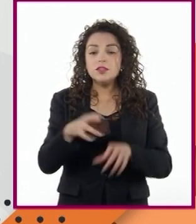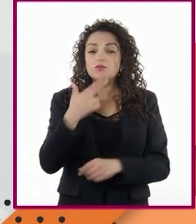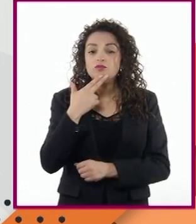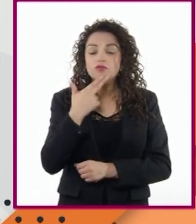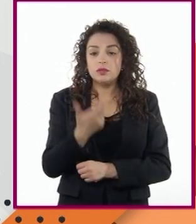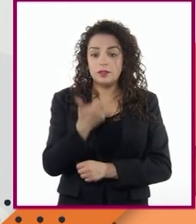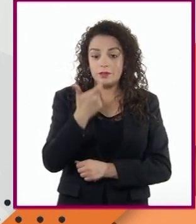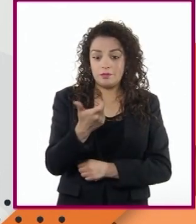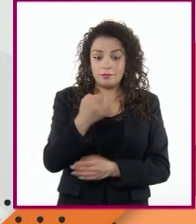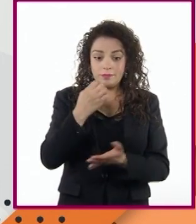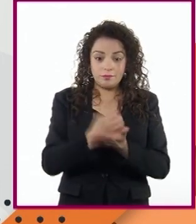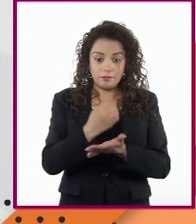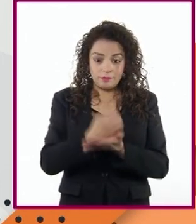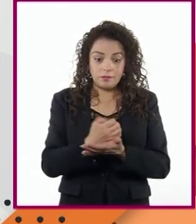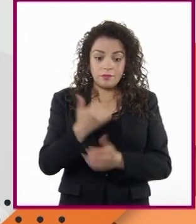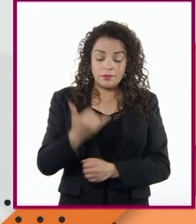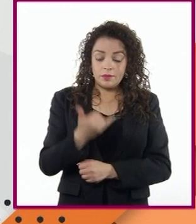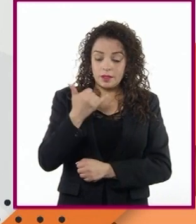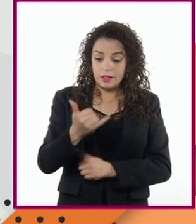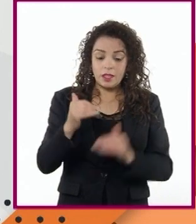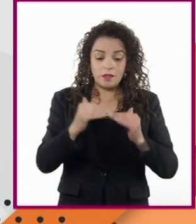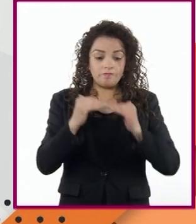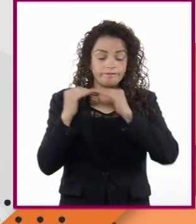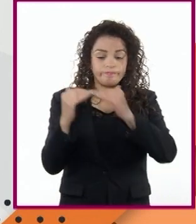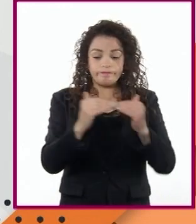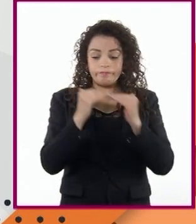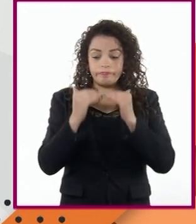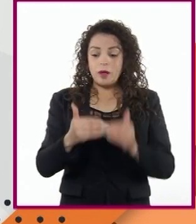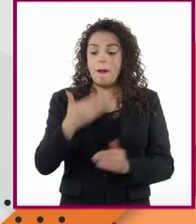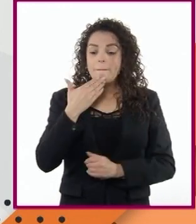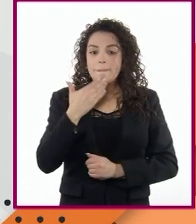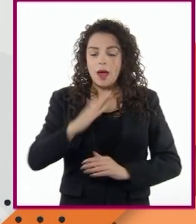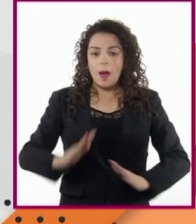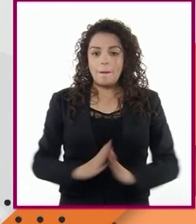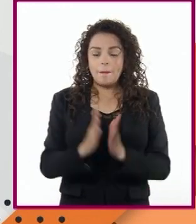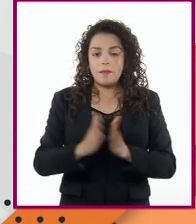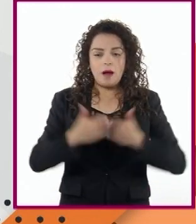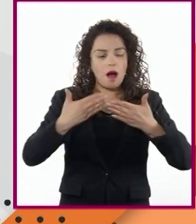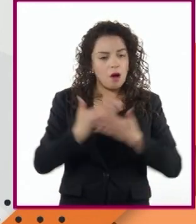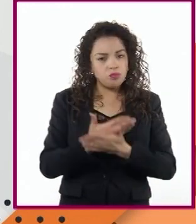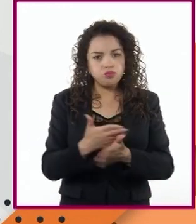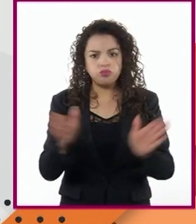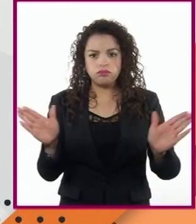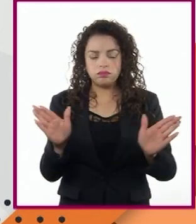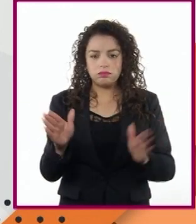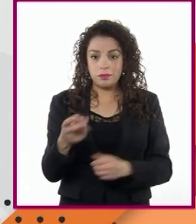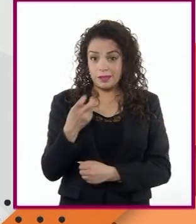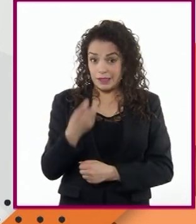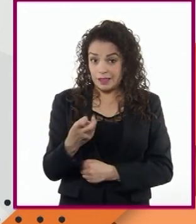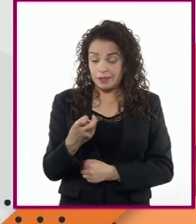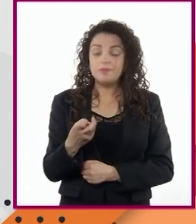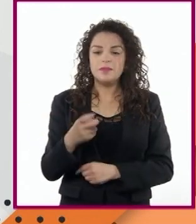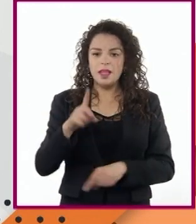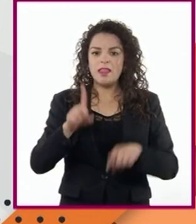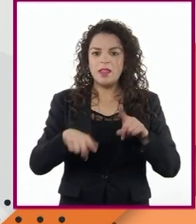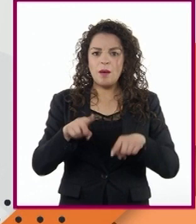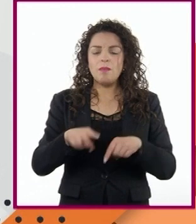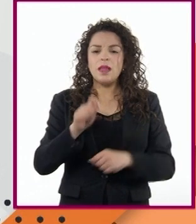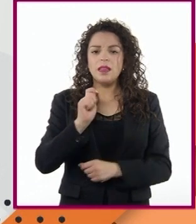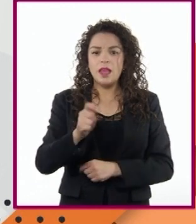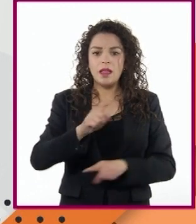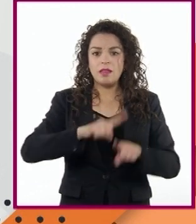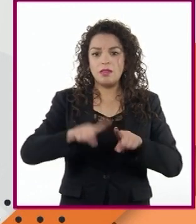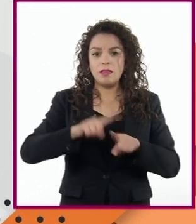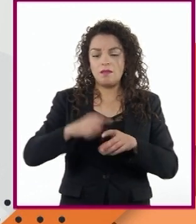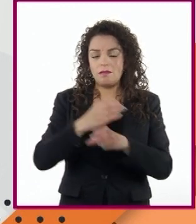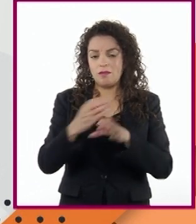economía, así como la consolidación de una democracia abierta y participativa, todos estos elementos dependen de una serie de factores